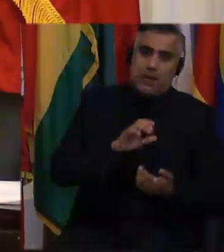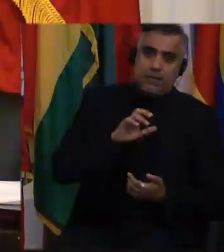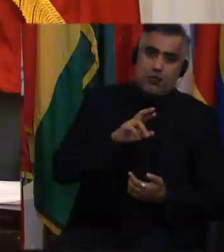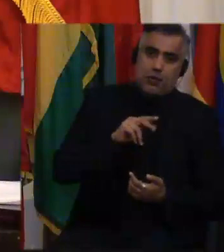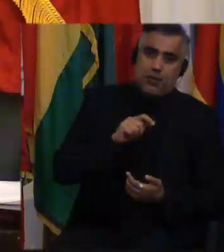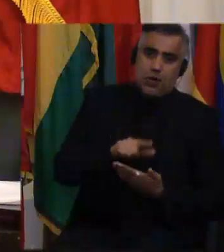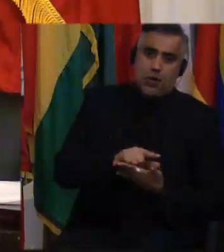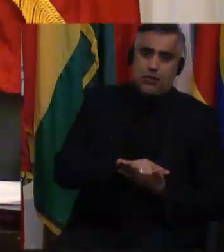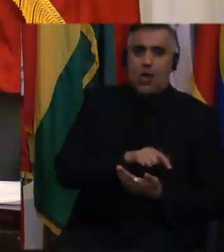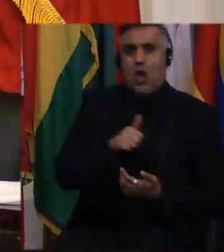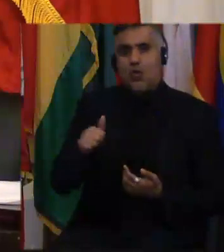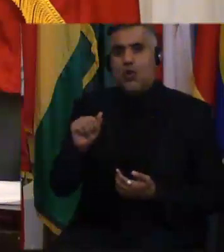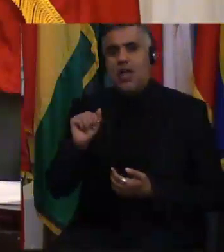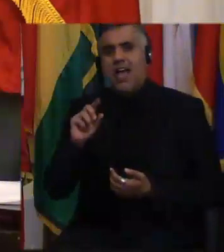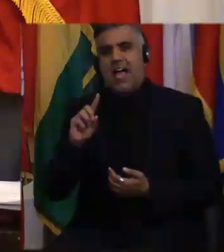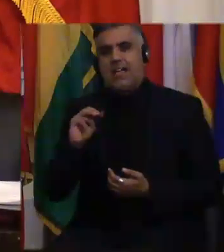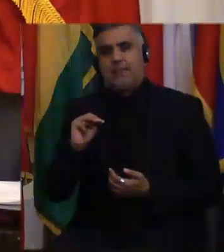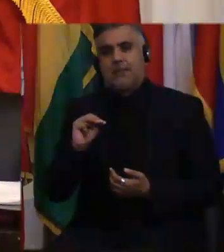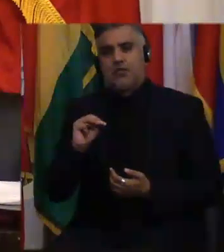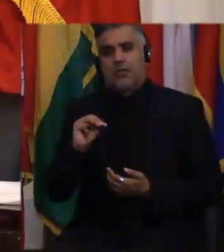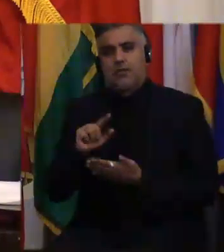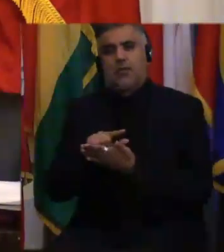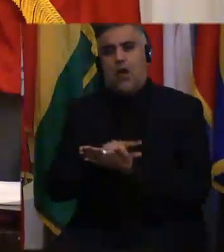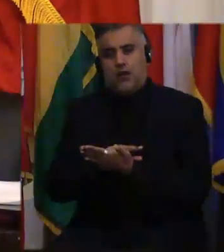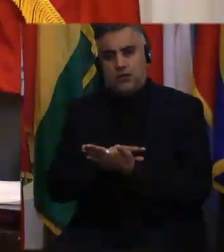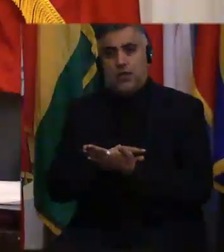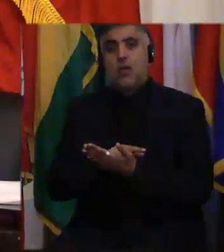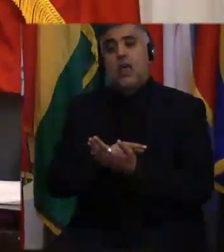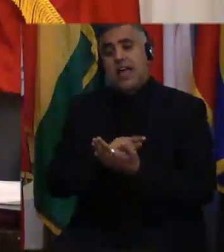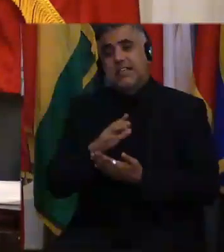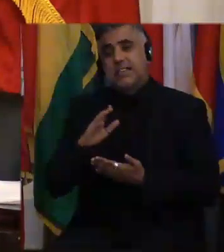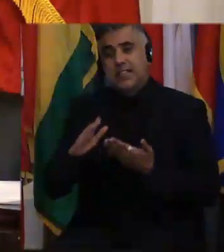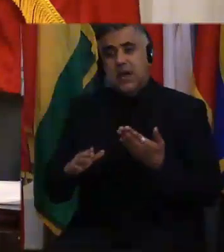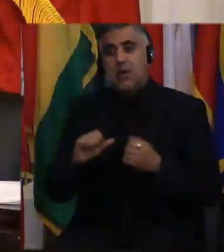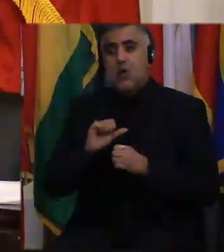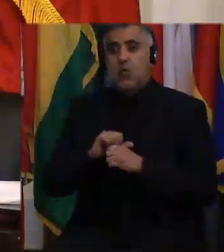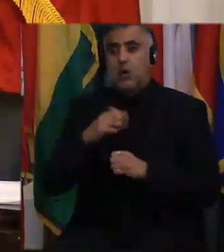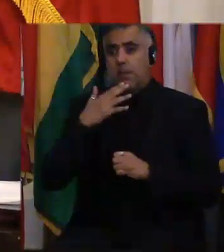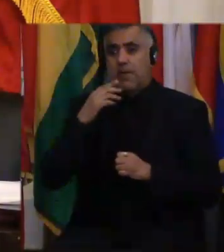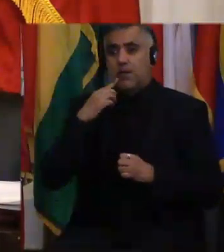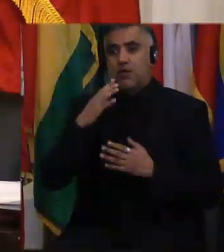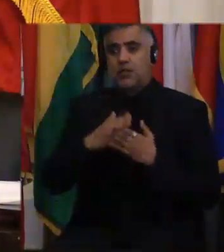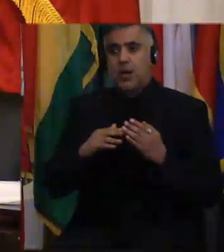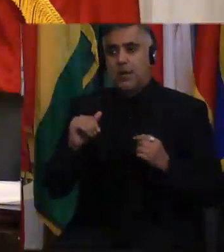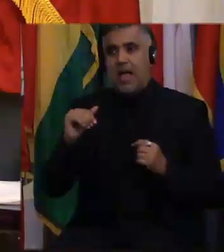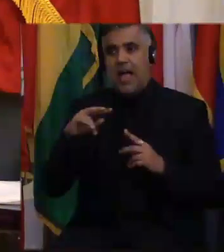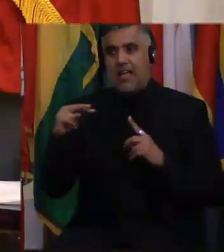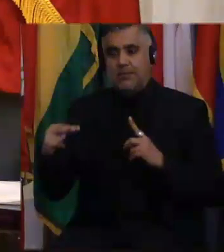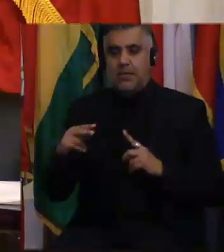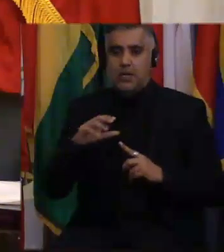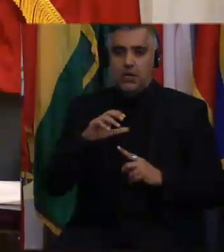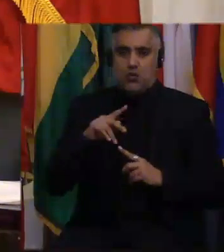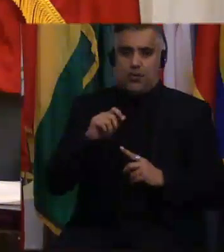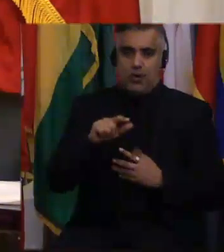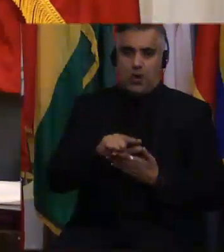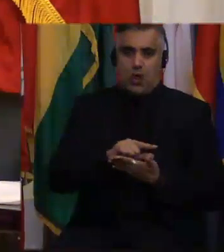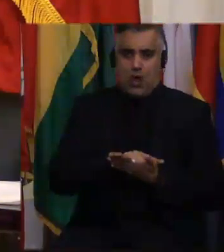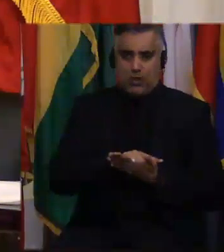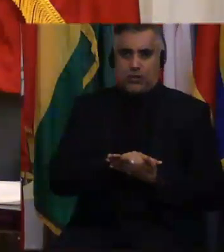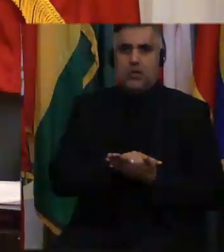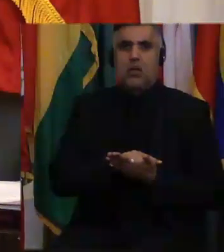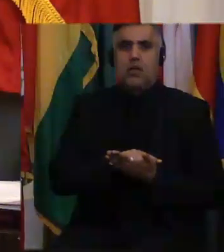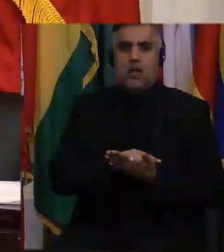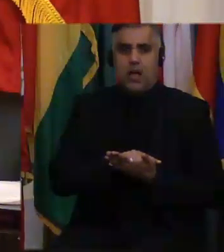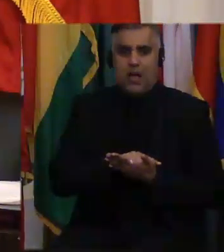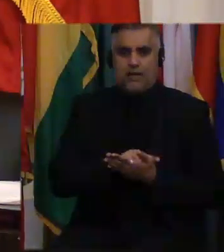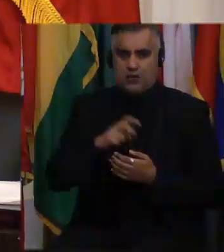administrativas. Y algunas funcionan mejor en algunos aspectos, o sea, las leyes penales tienen una sanción más fuerte, pero también es